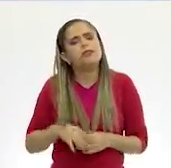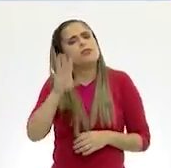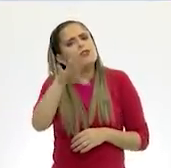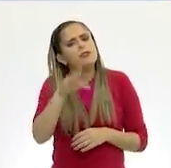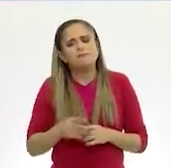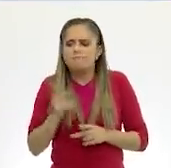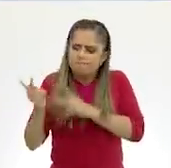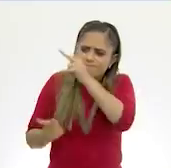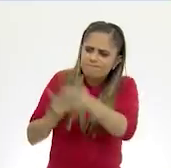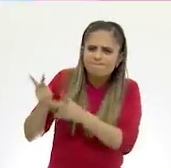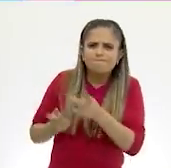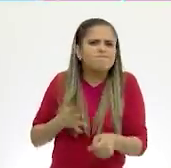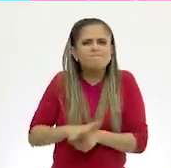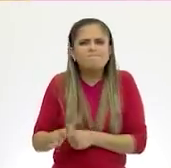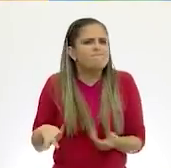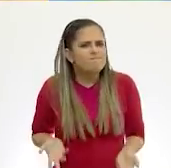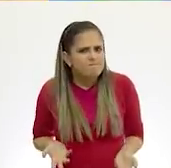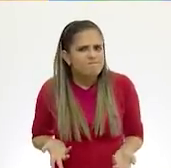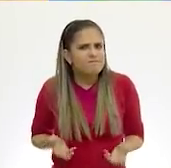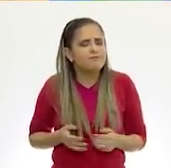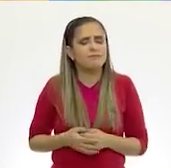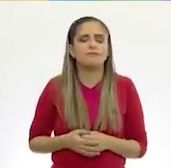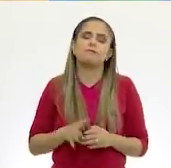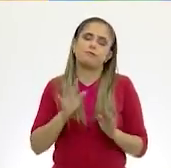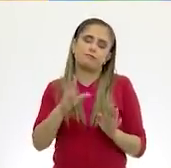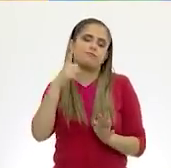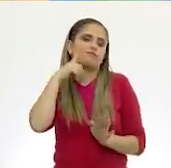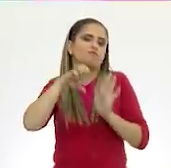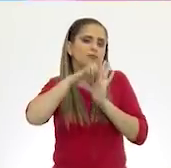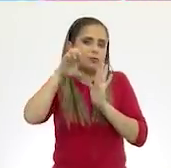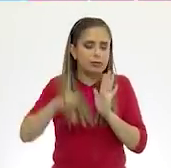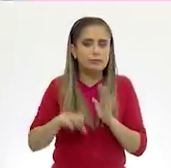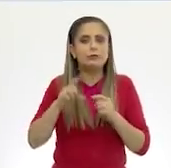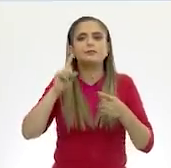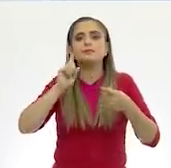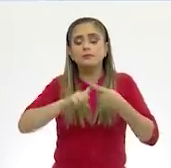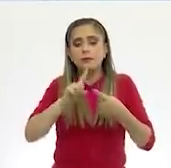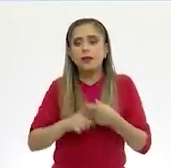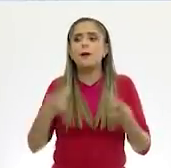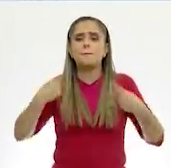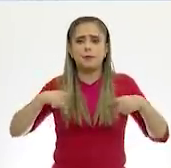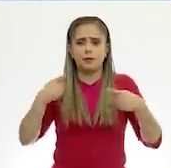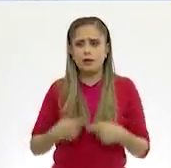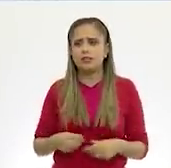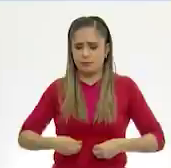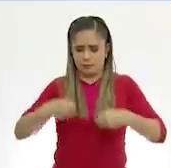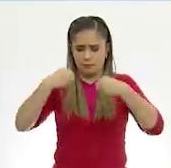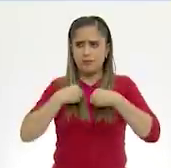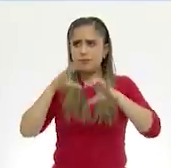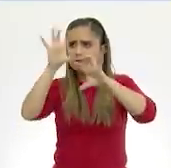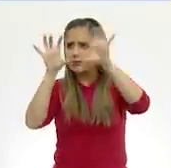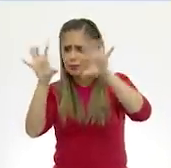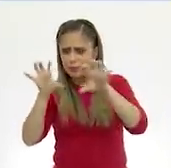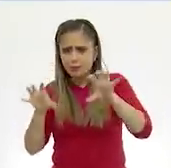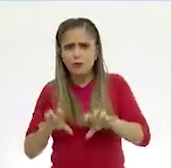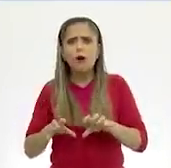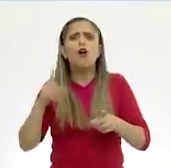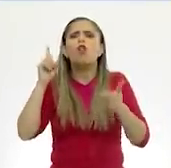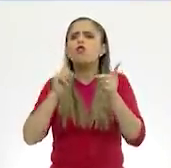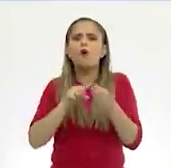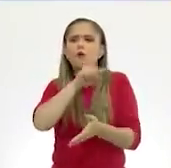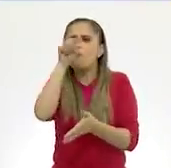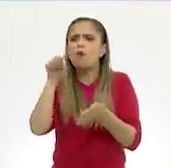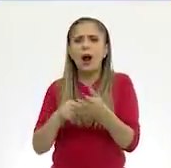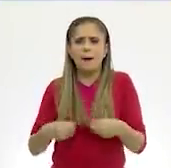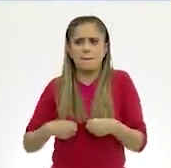los censos? Por ejemplo, distribución de la población, es decir, donde hay más y donde